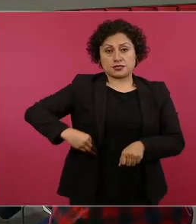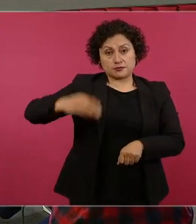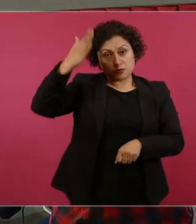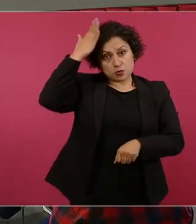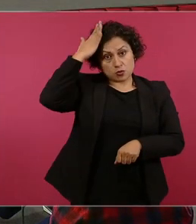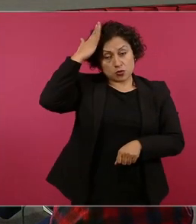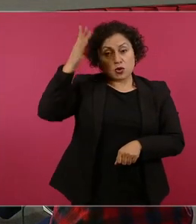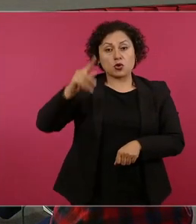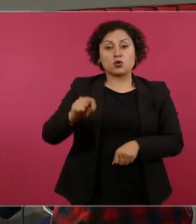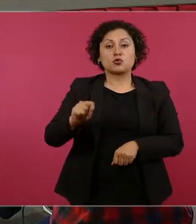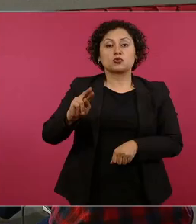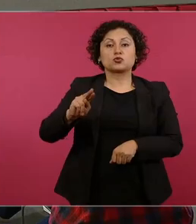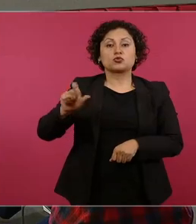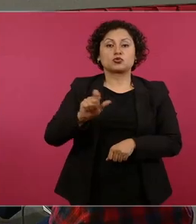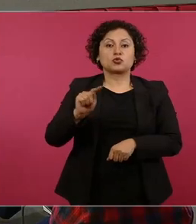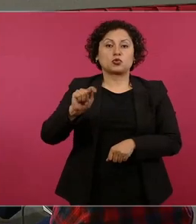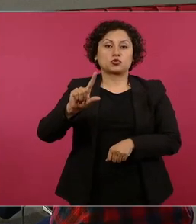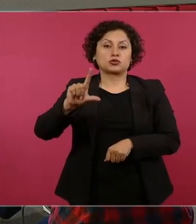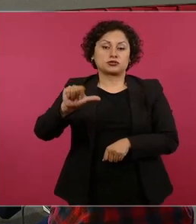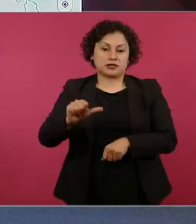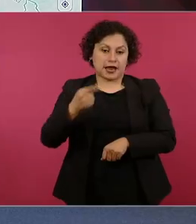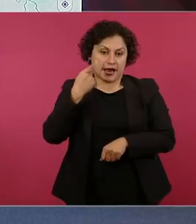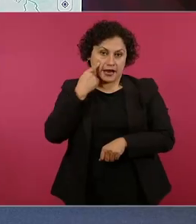opción o